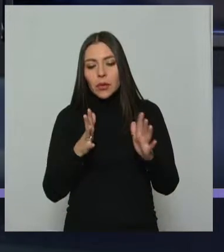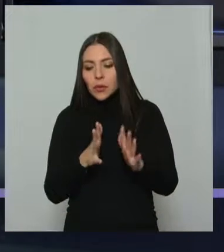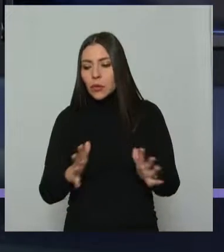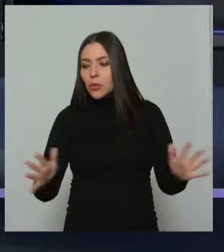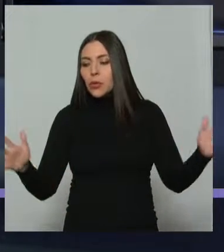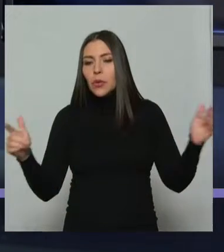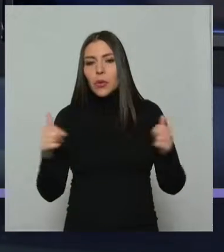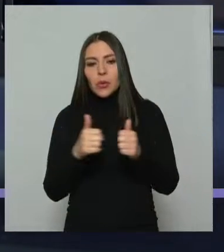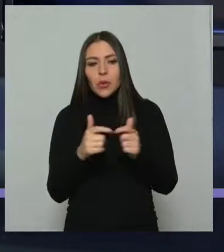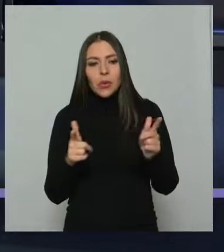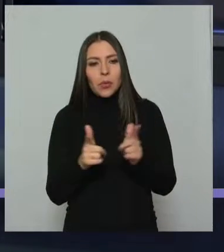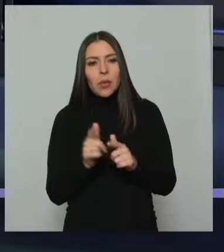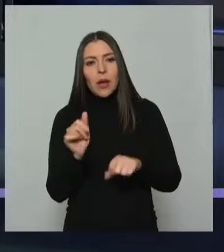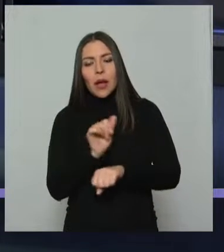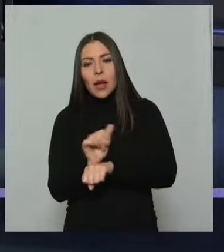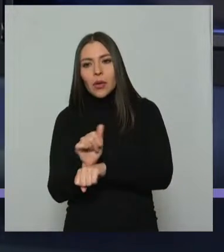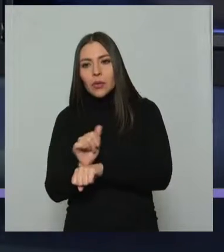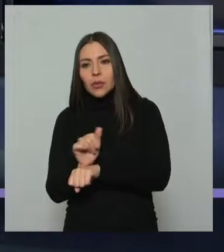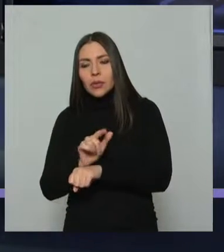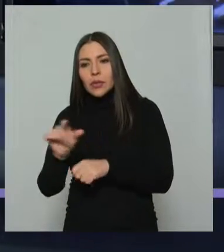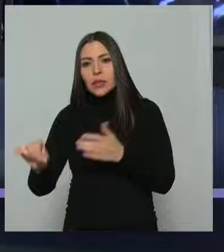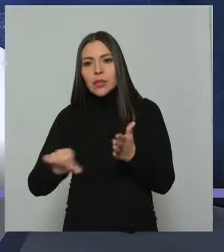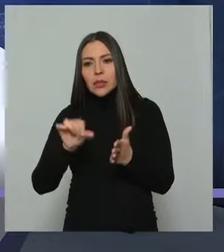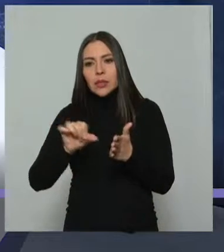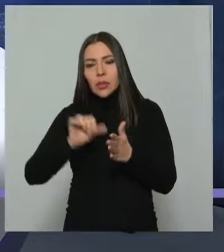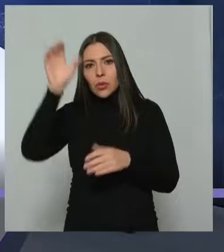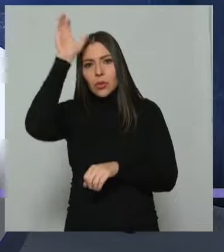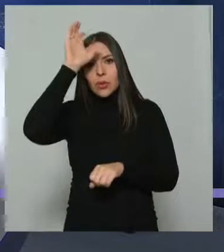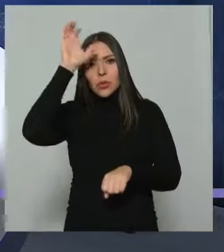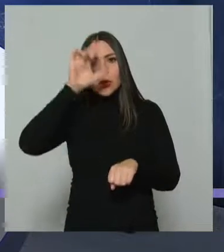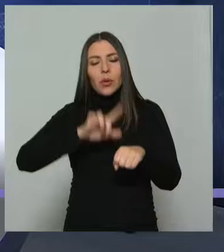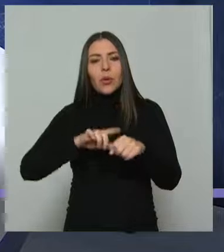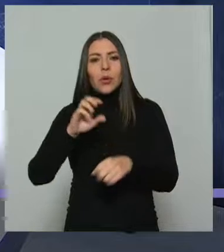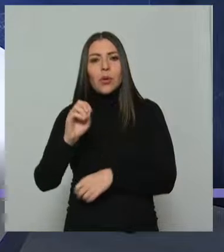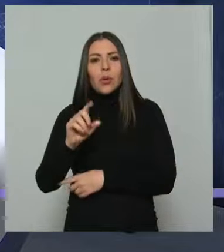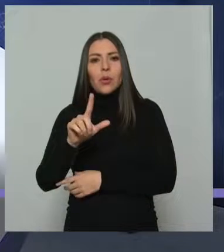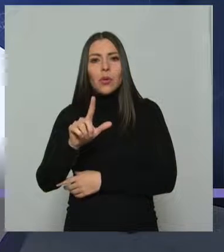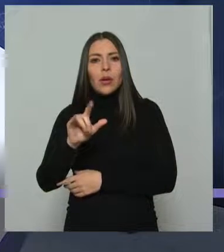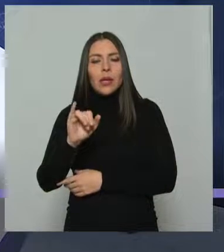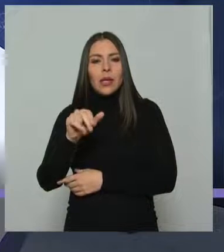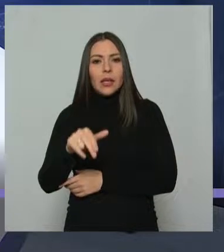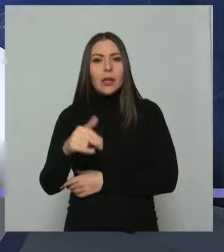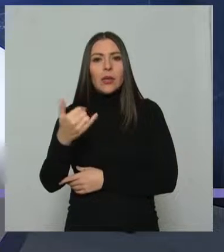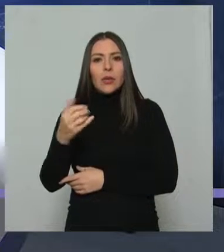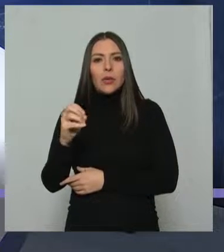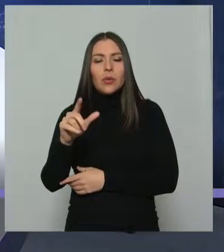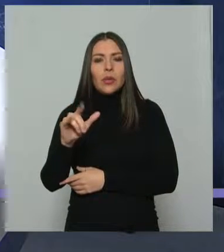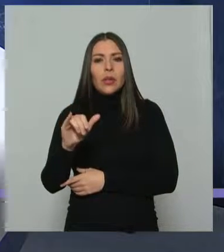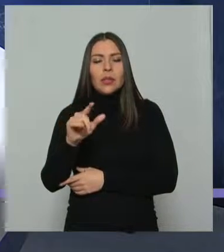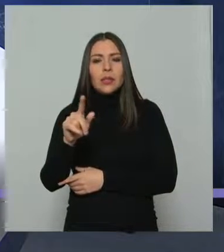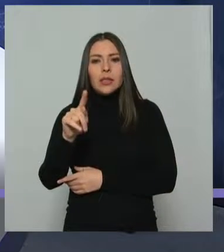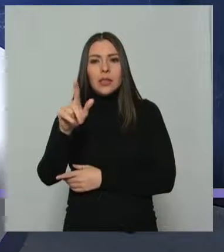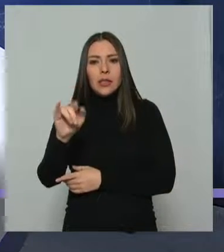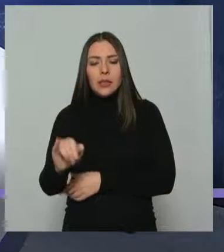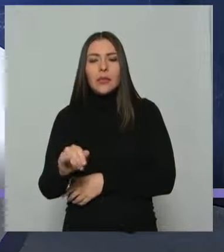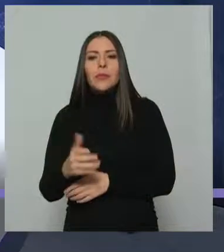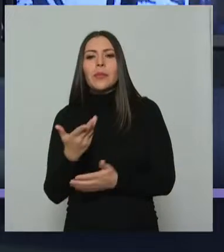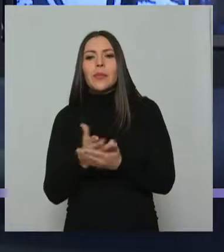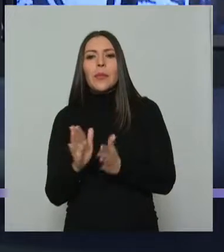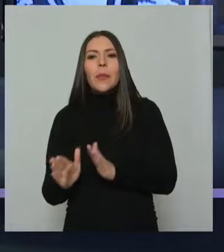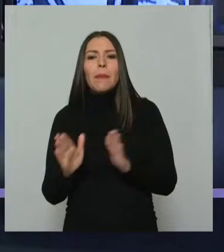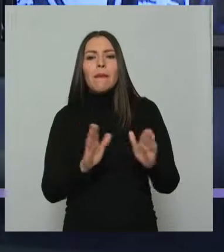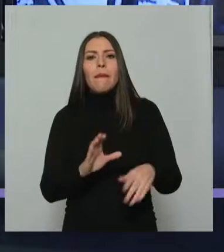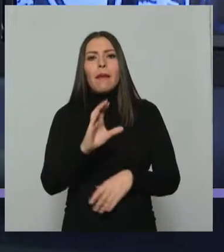de actores del Centro Cultural Olin Yolistli de la Ciudad de México, y ha presentado Cats, ha